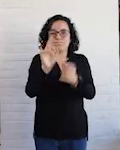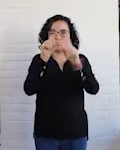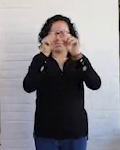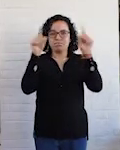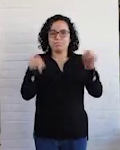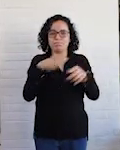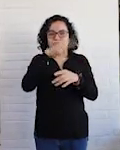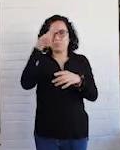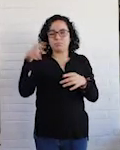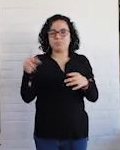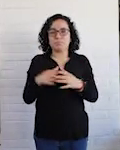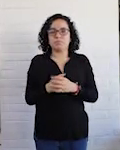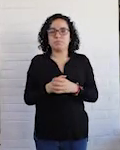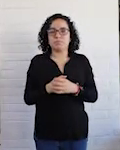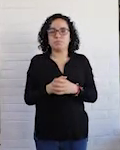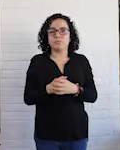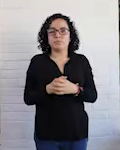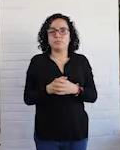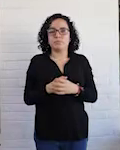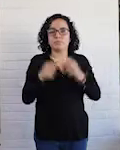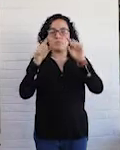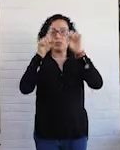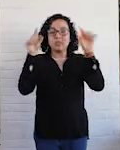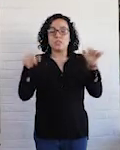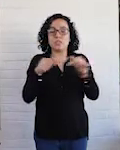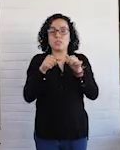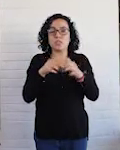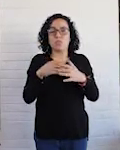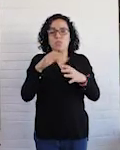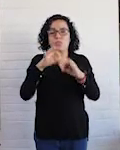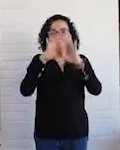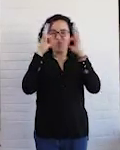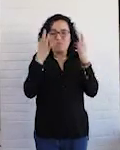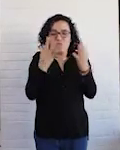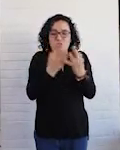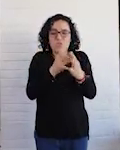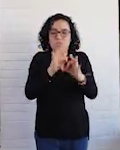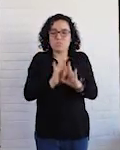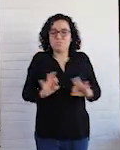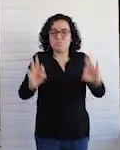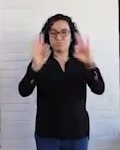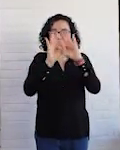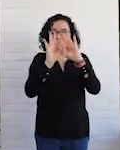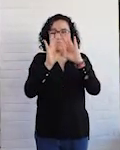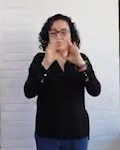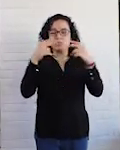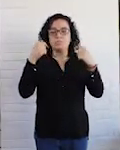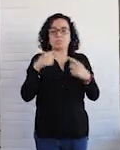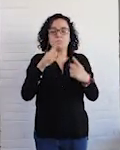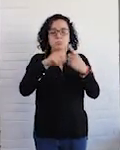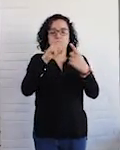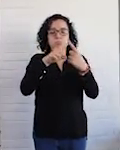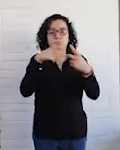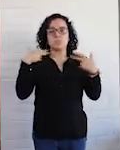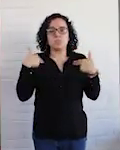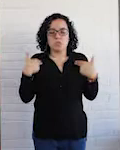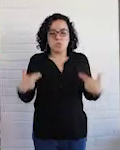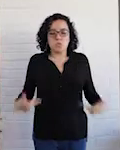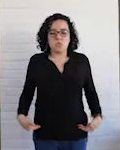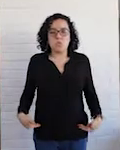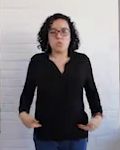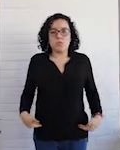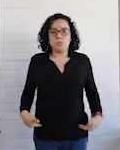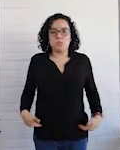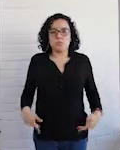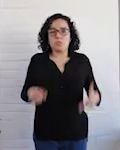¿eh? El esquema de fundamental de la comunicación es humano a través